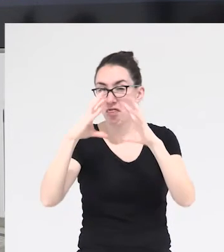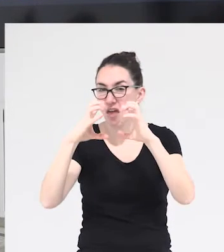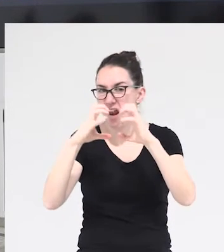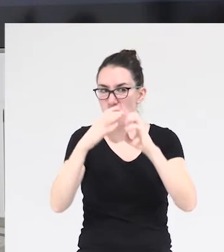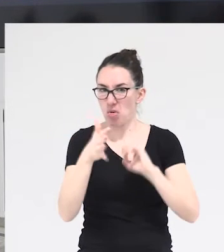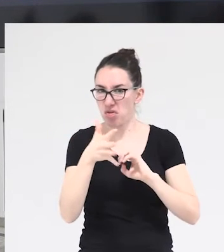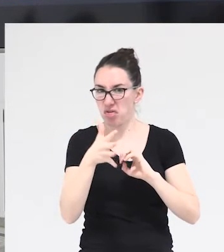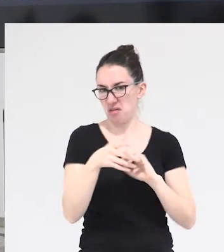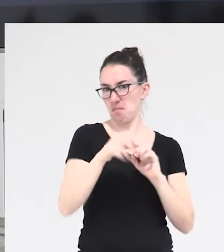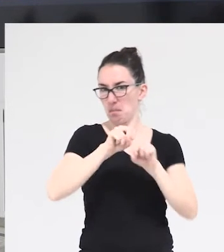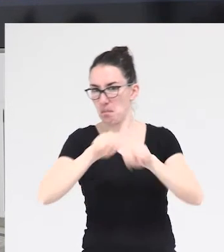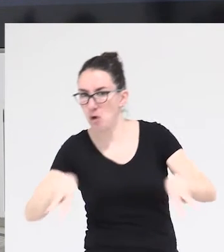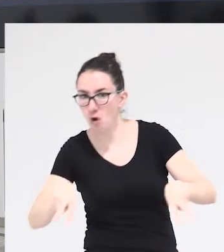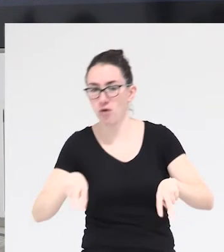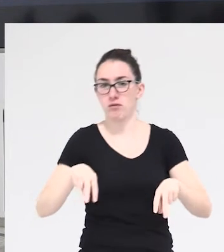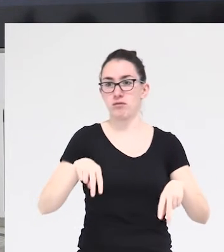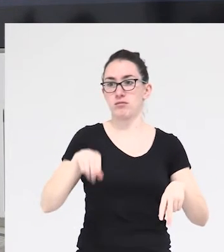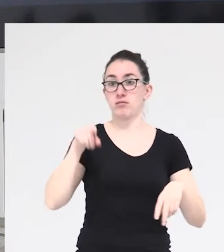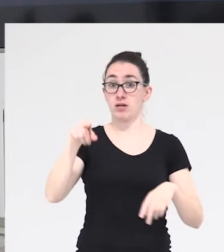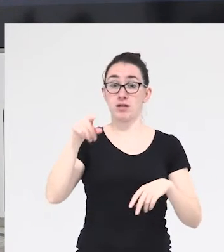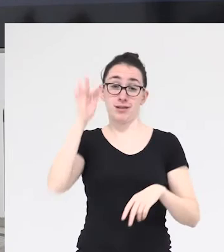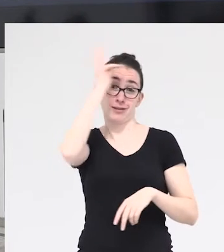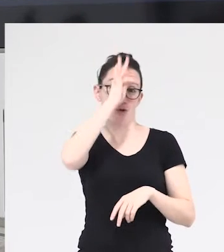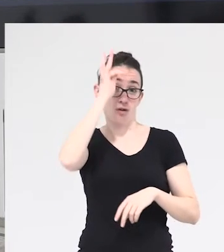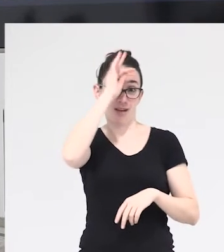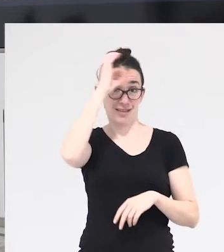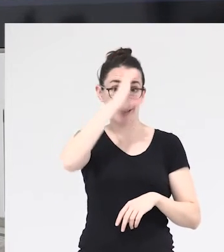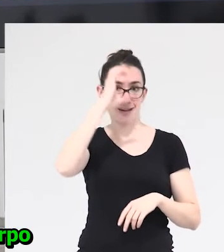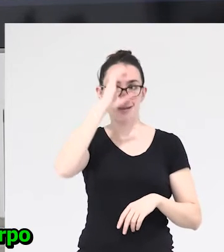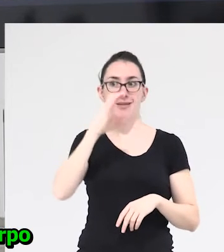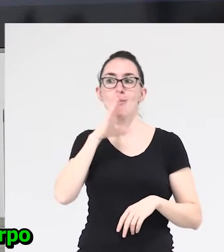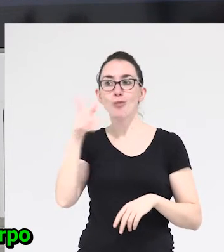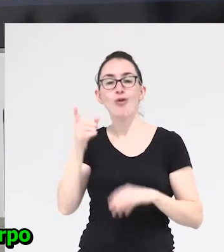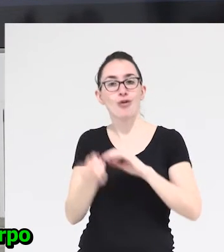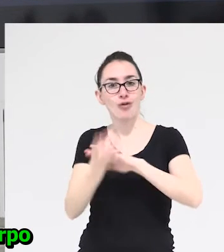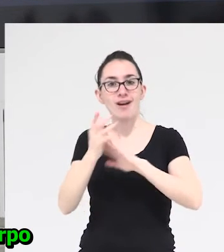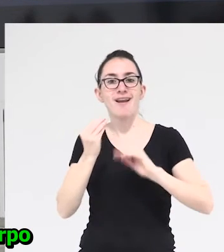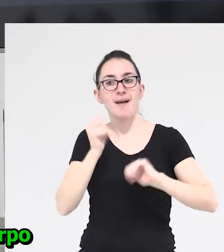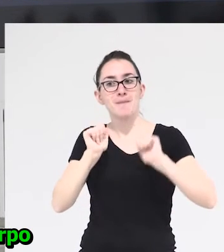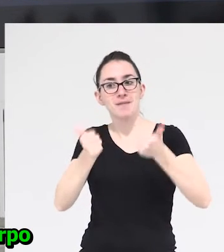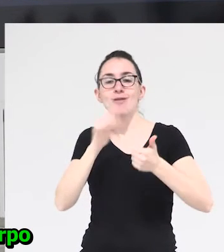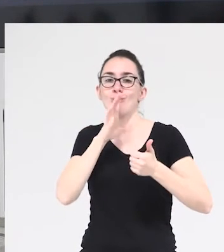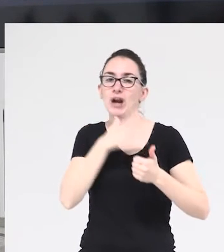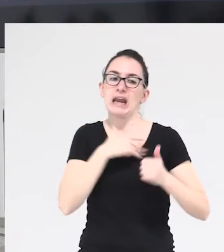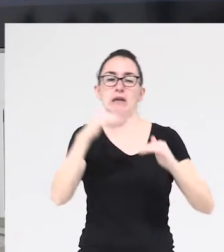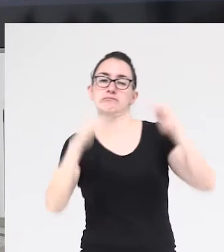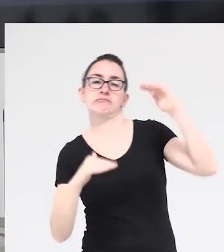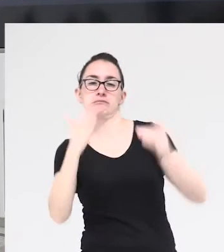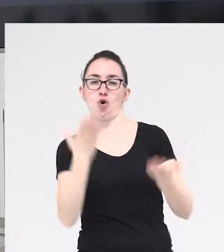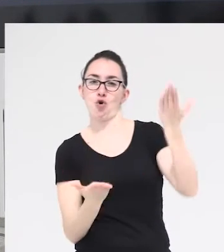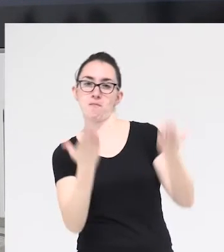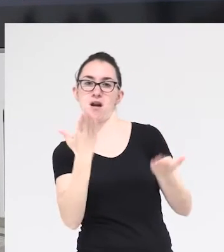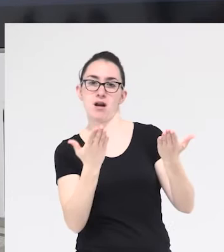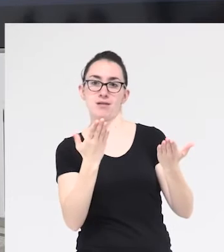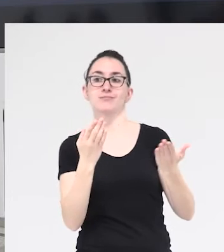cuestión y demás. Una disciplina que surge con esas intenciones es también la que va a medir el cuerpo en términos de